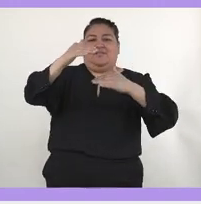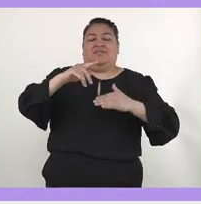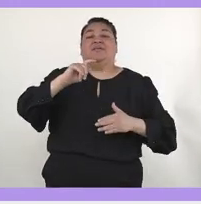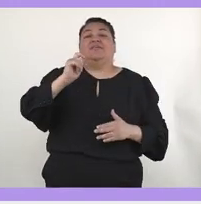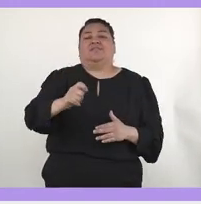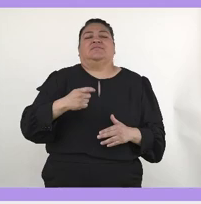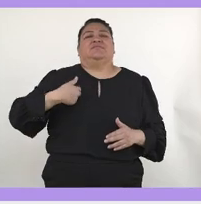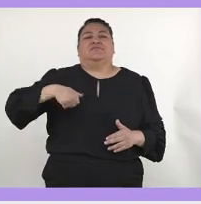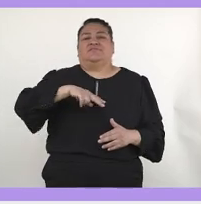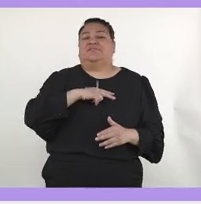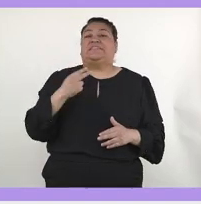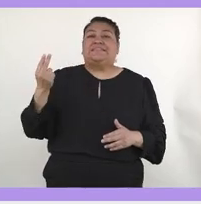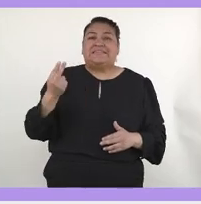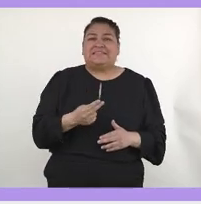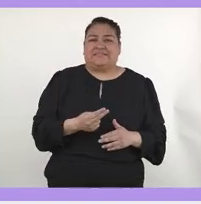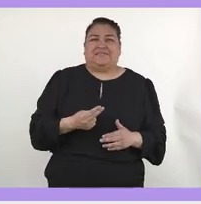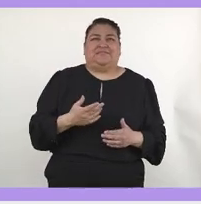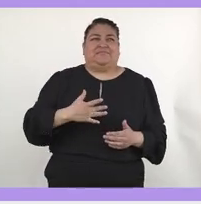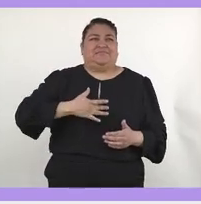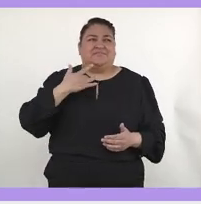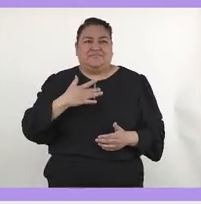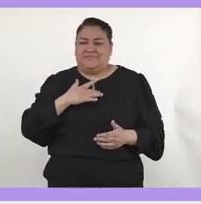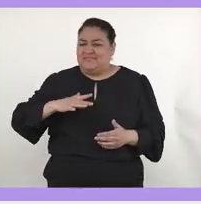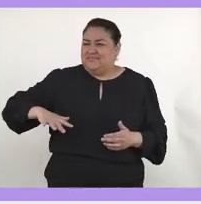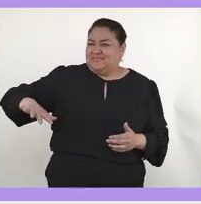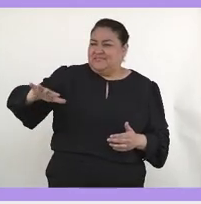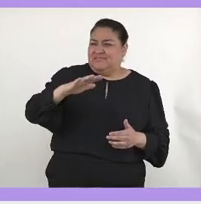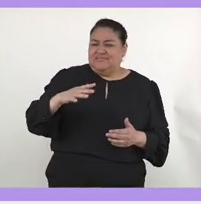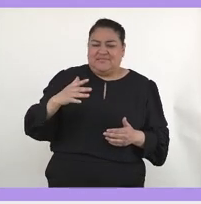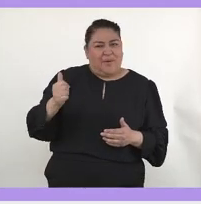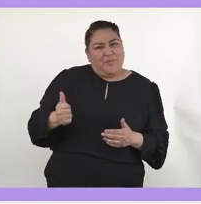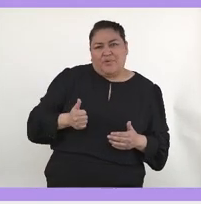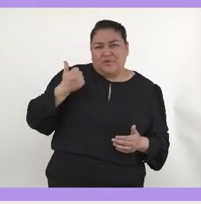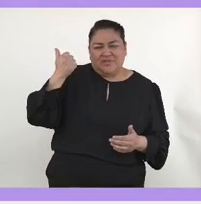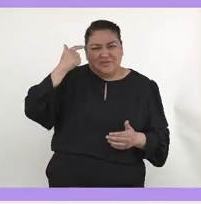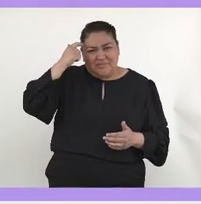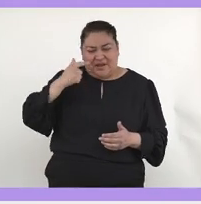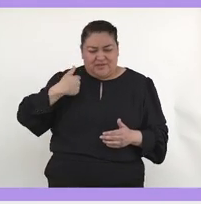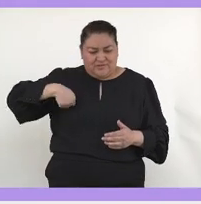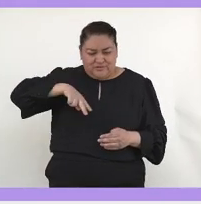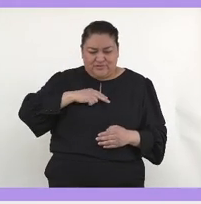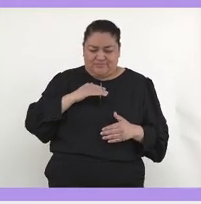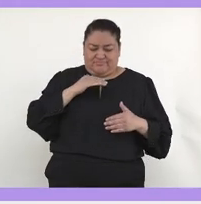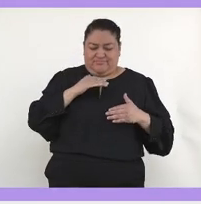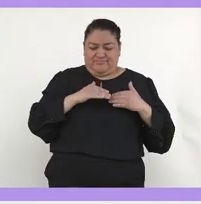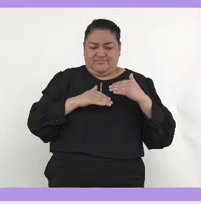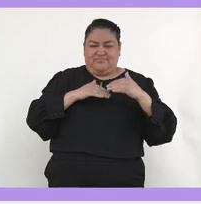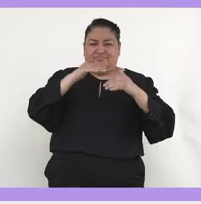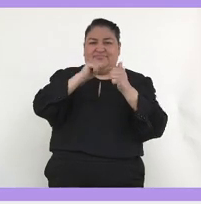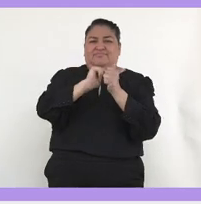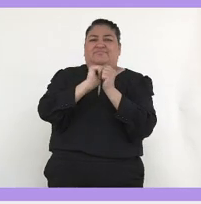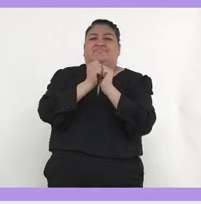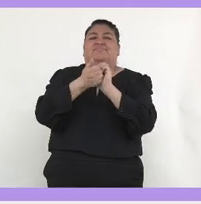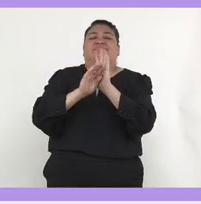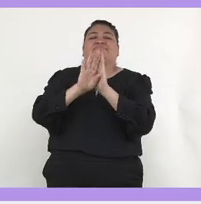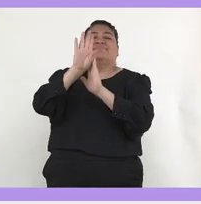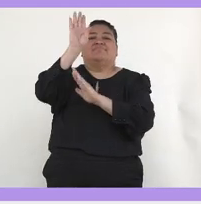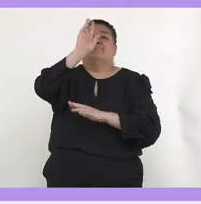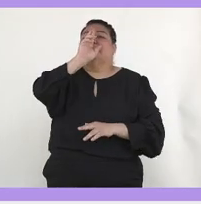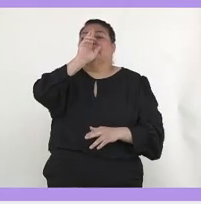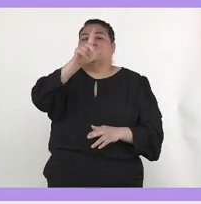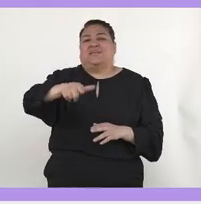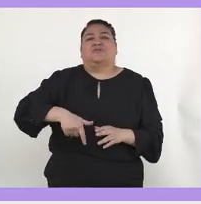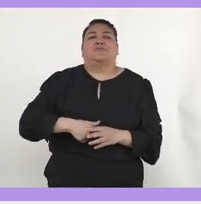toda esta fuerza transformadora que está a nuestro alrededor para seguir creciendo entonces todo lo que tenemos